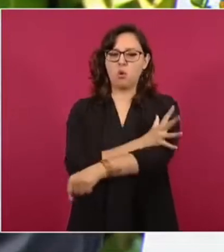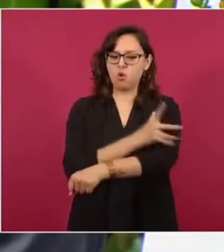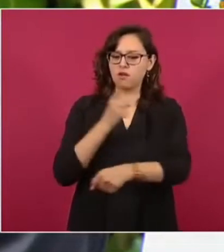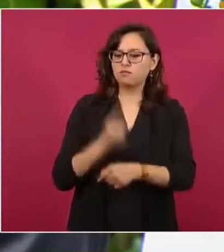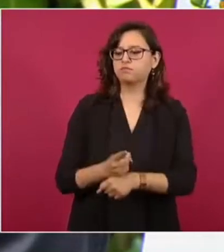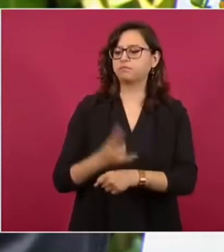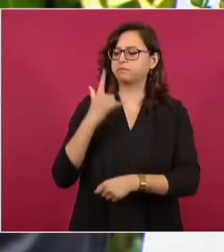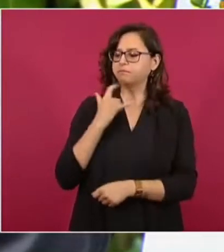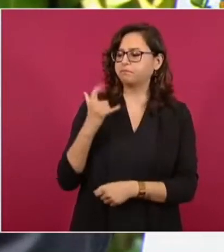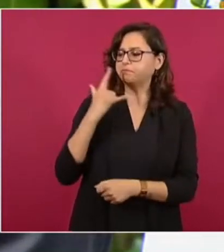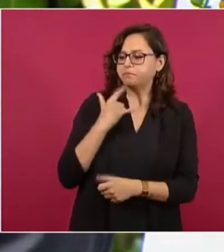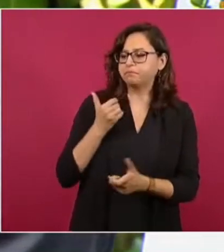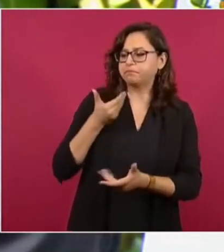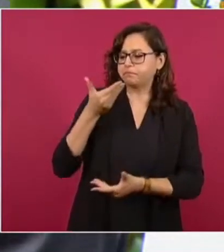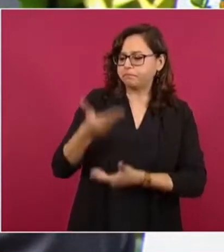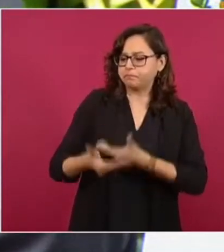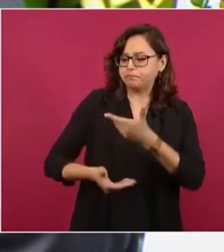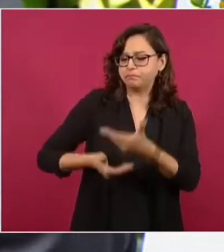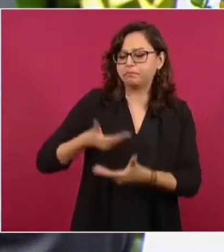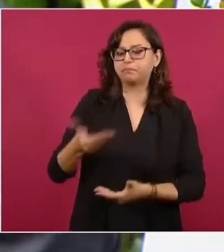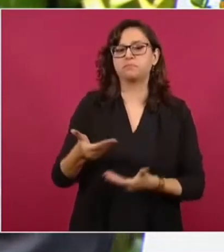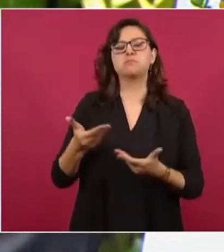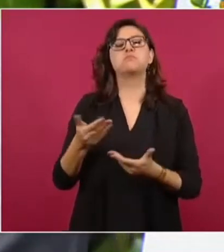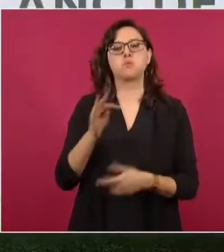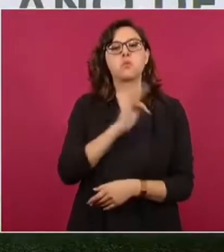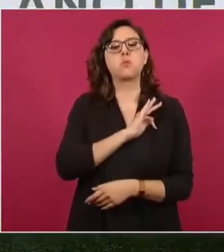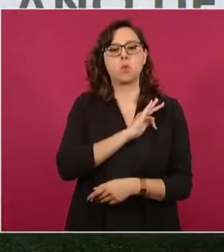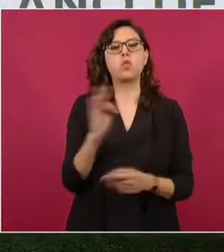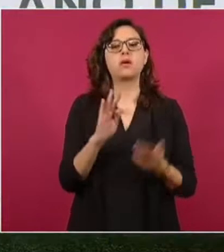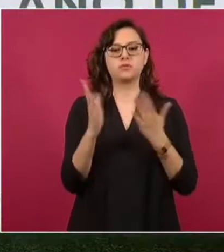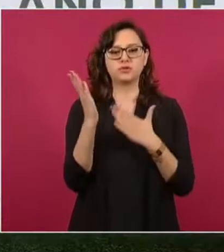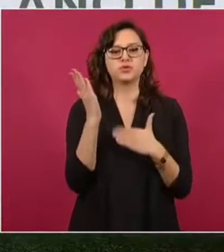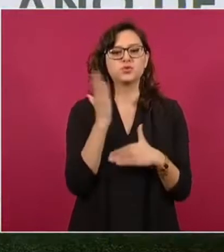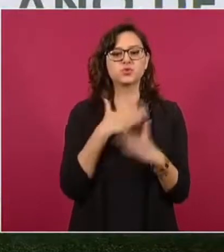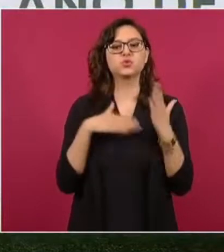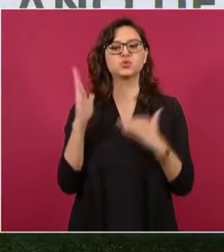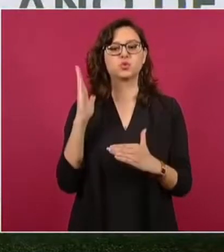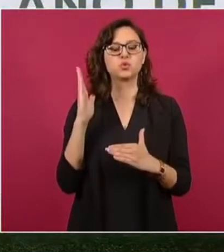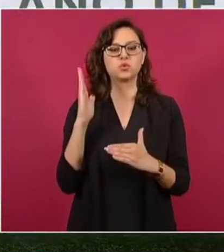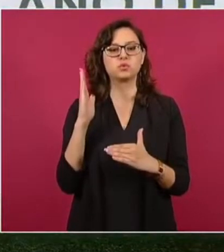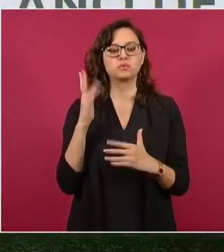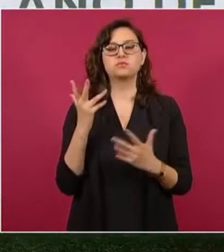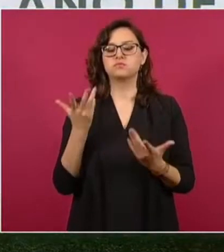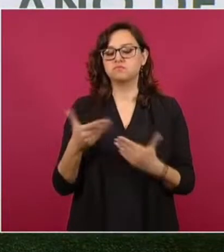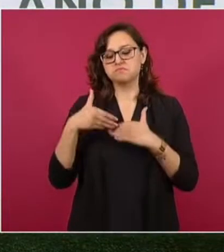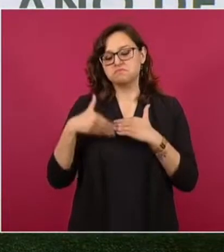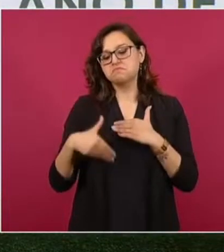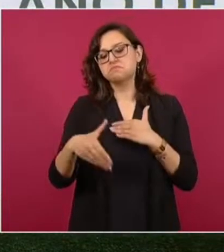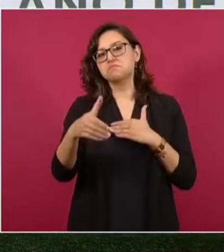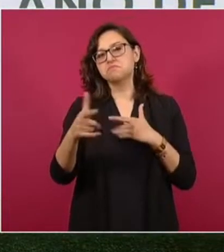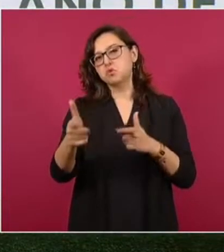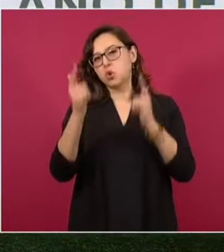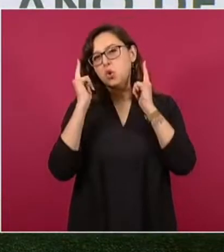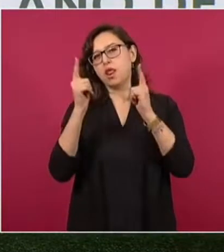adelante y viviendo tiempos de esperanza y